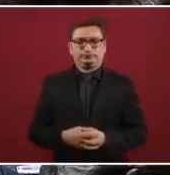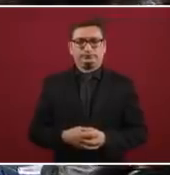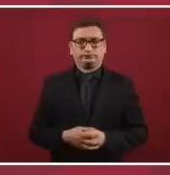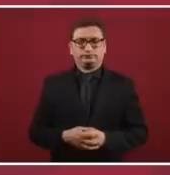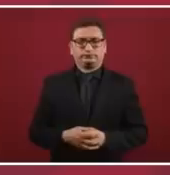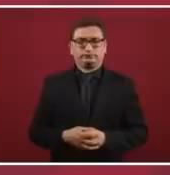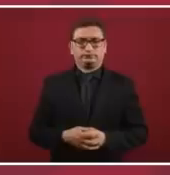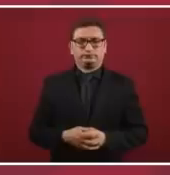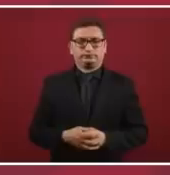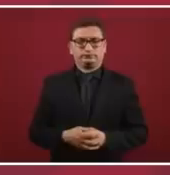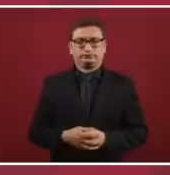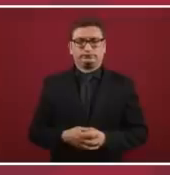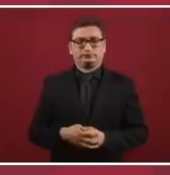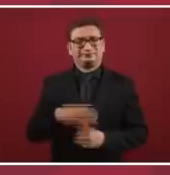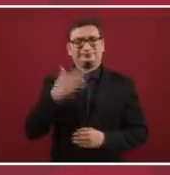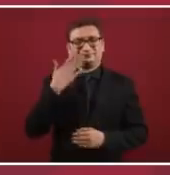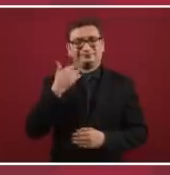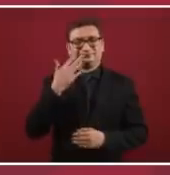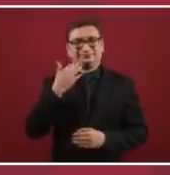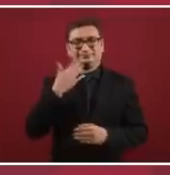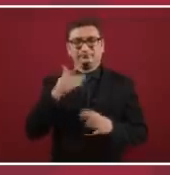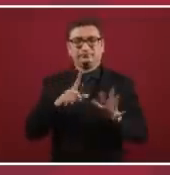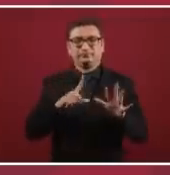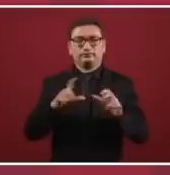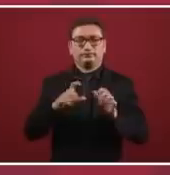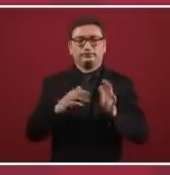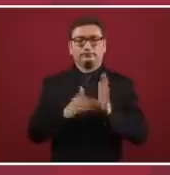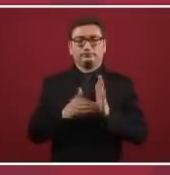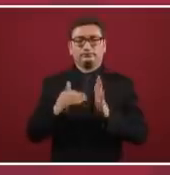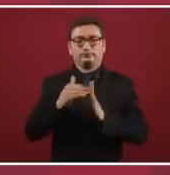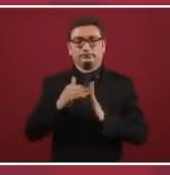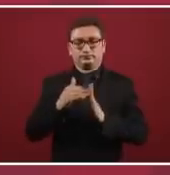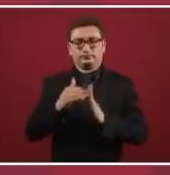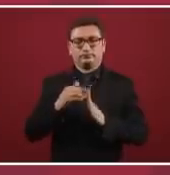gentilmente les dieron $700 millones.